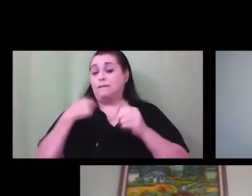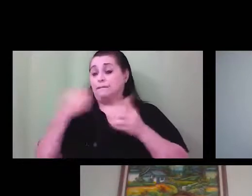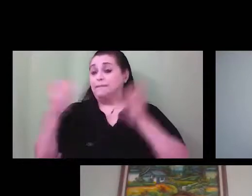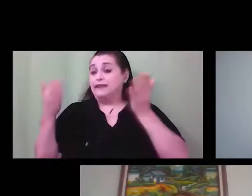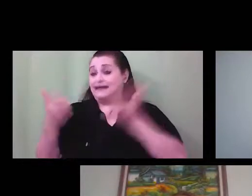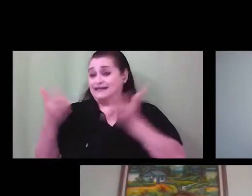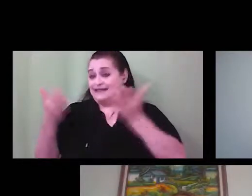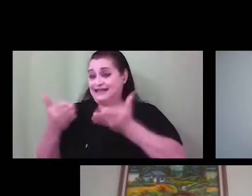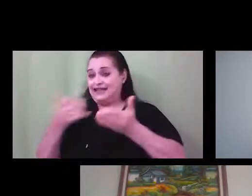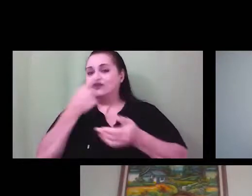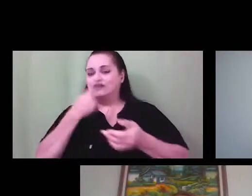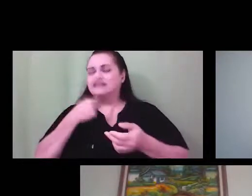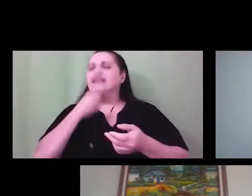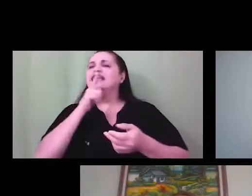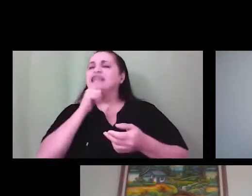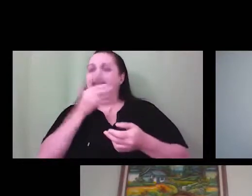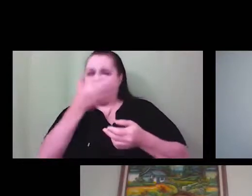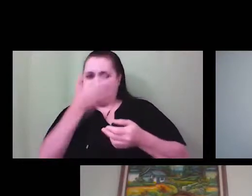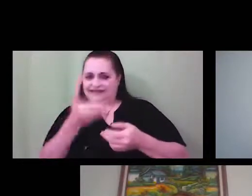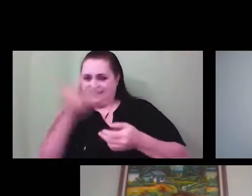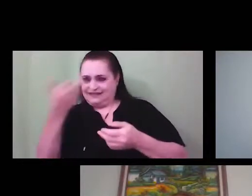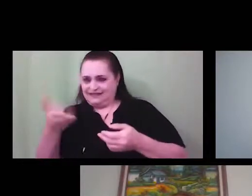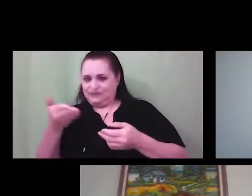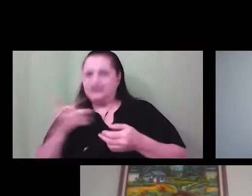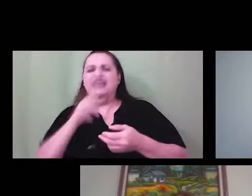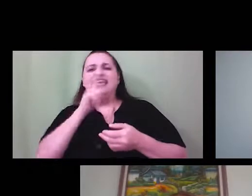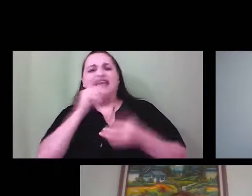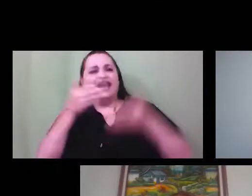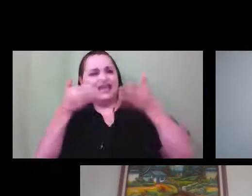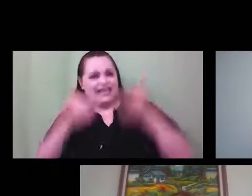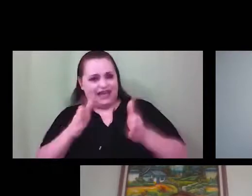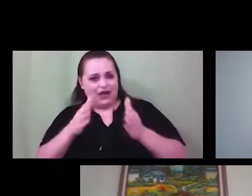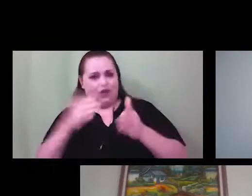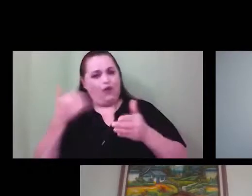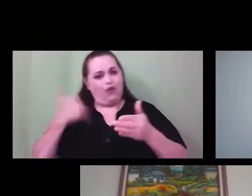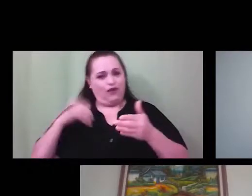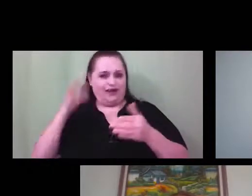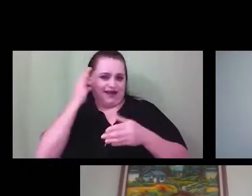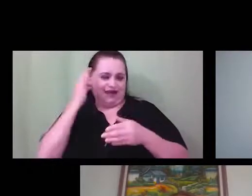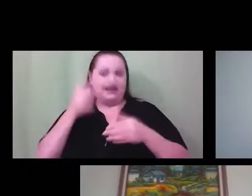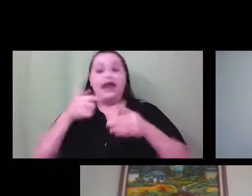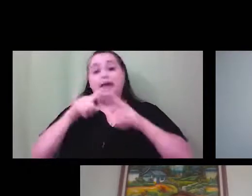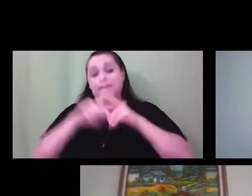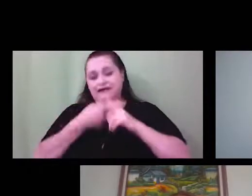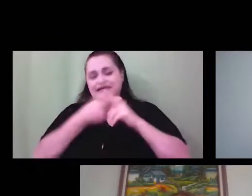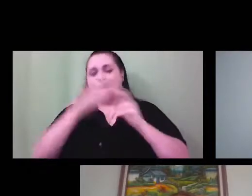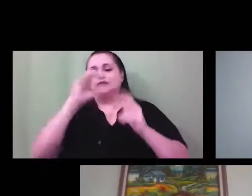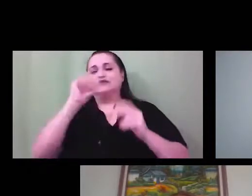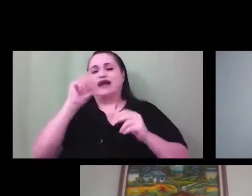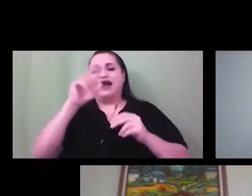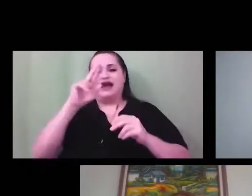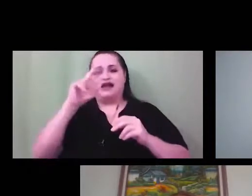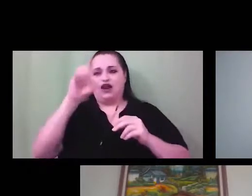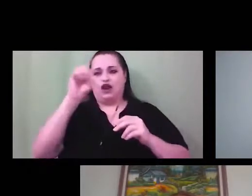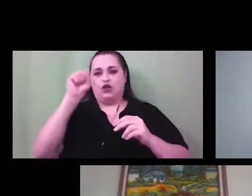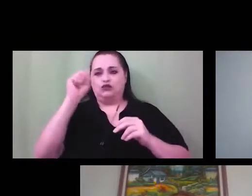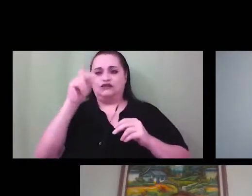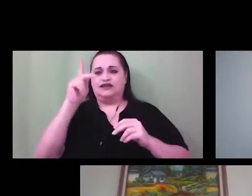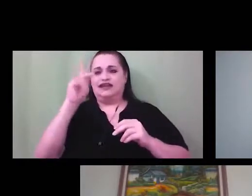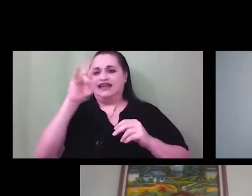son ustedes y Ujú. quién es su hijo o hija. Entonces empezamos con Carlos y